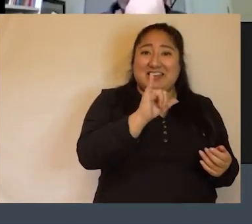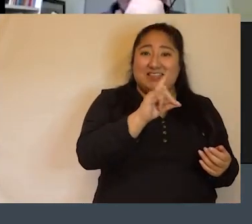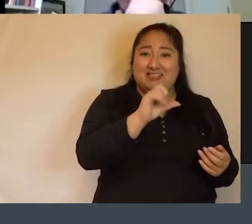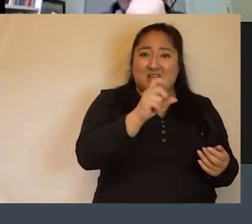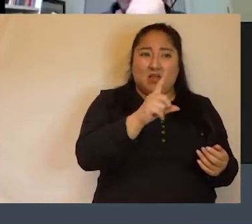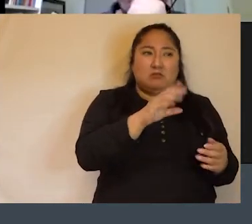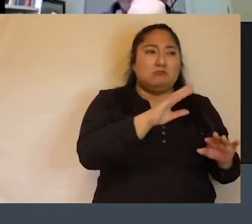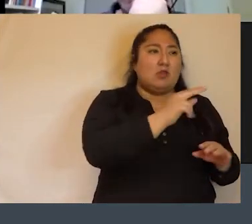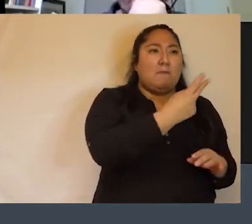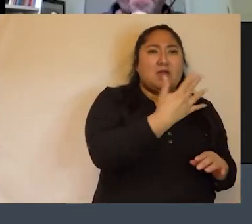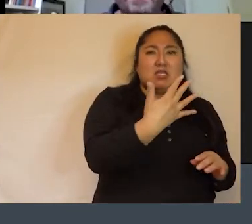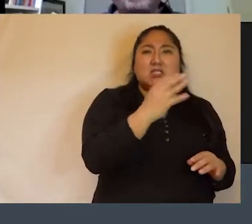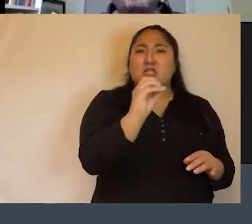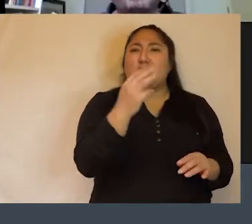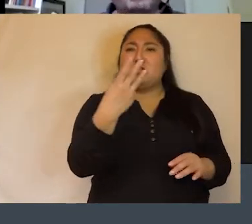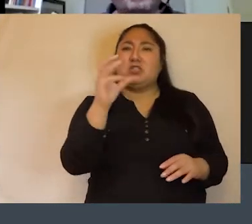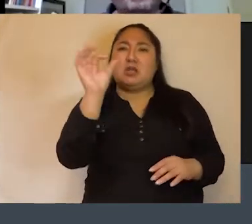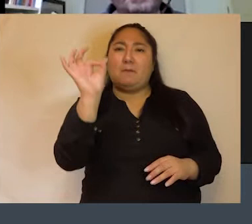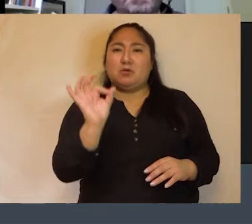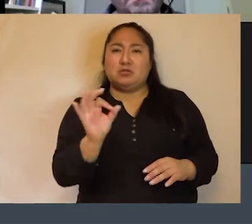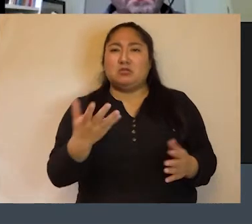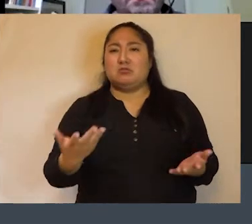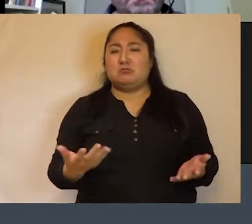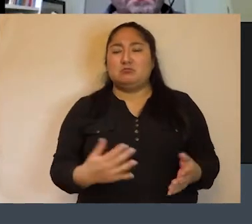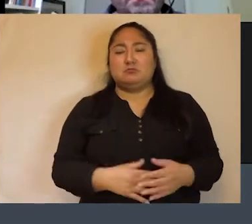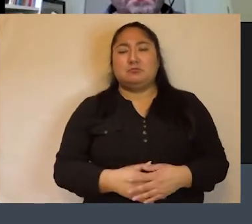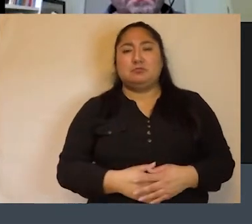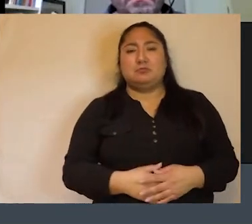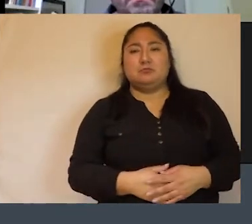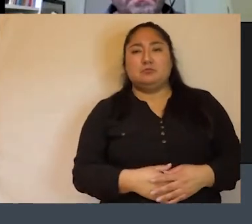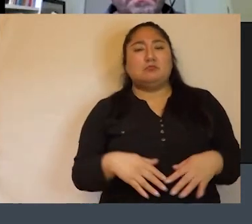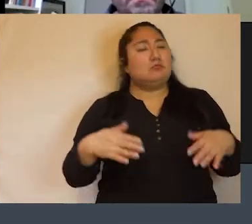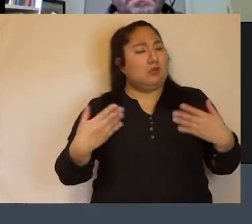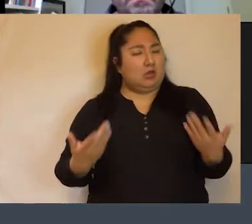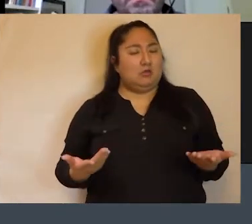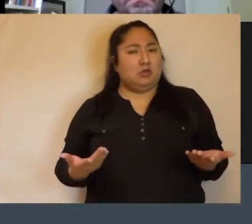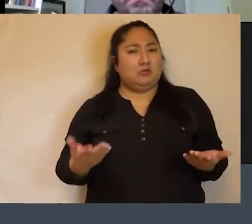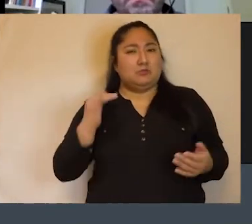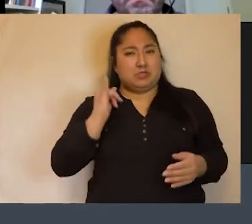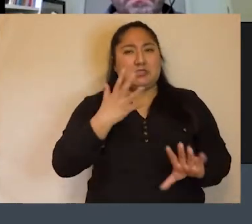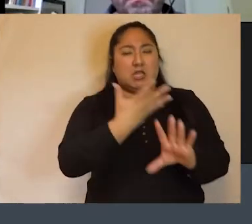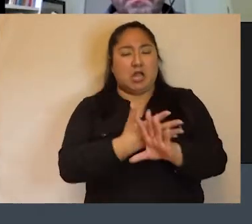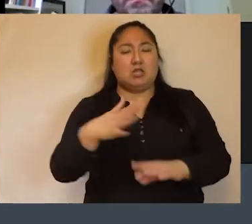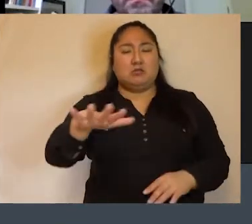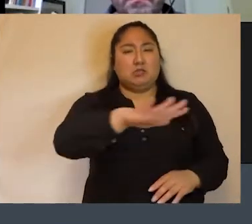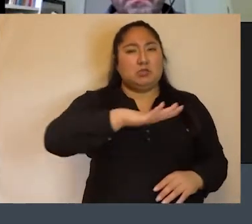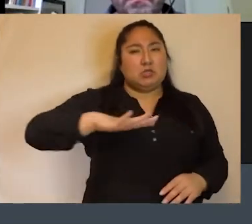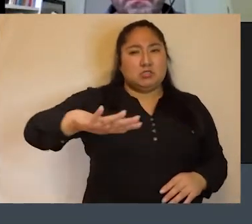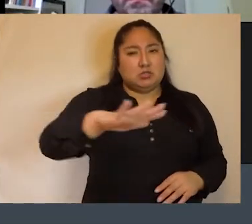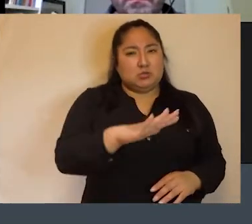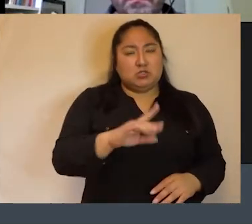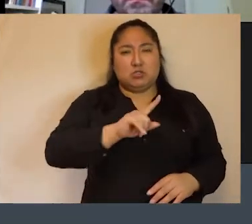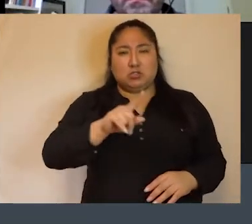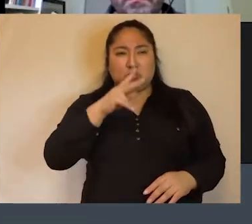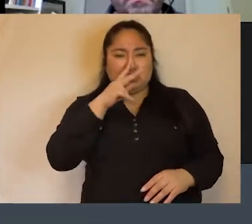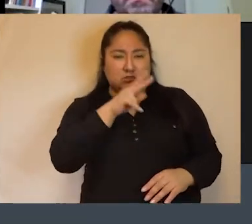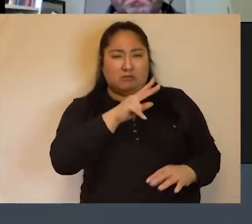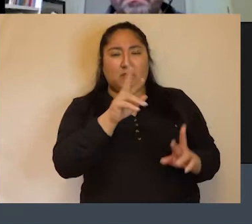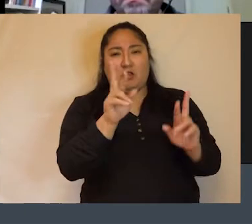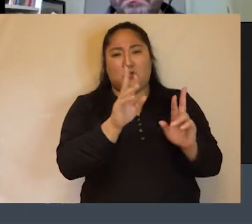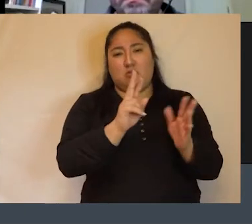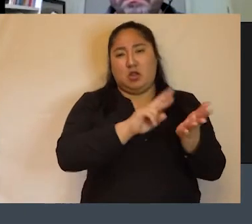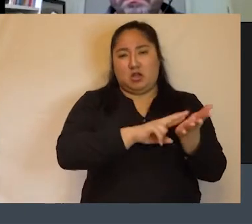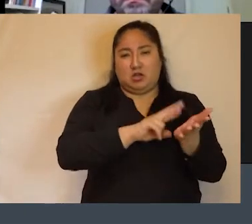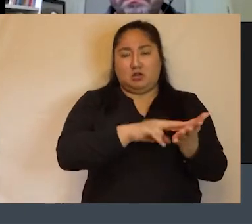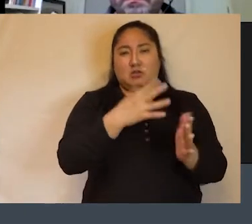del 25, del 30% real anual, ¿sí? Entonces, obviamente hay una situación que no se